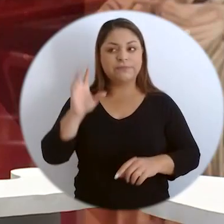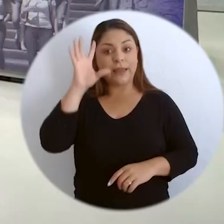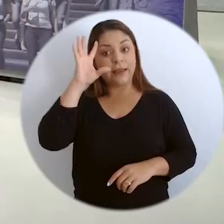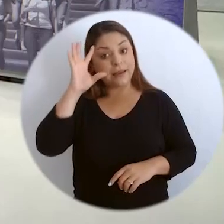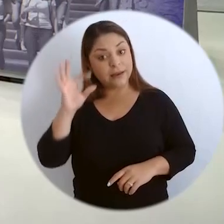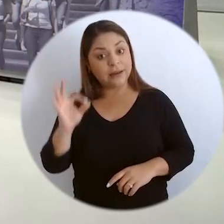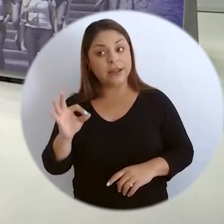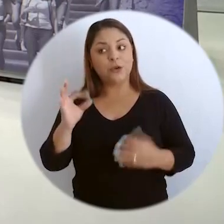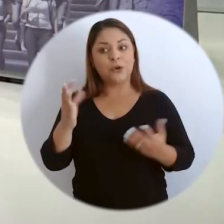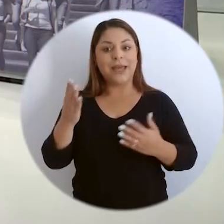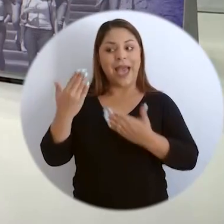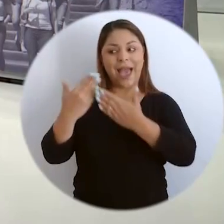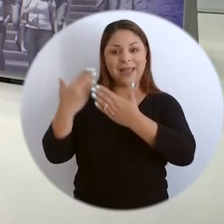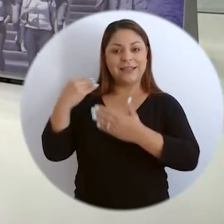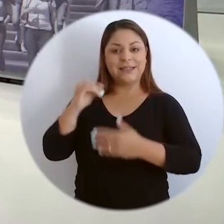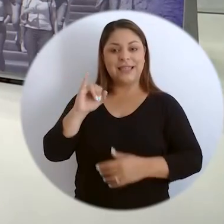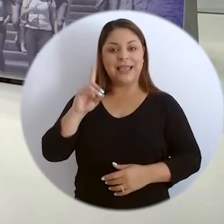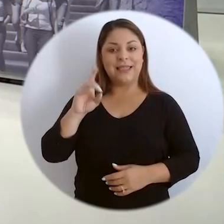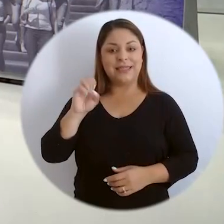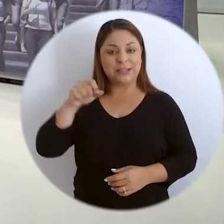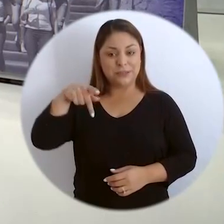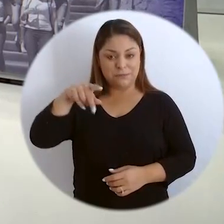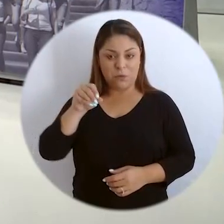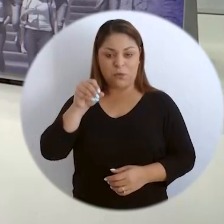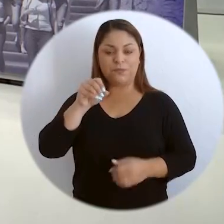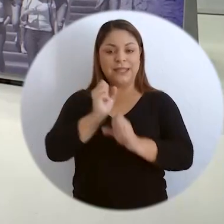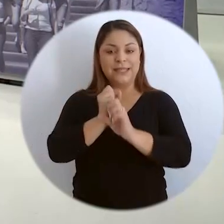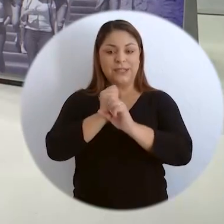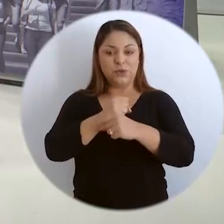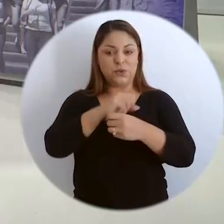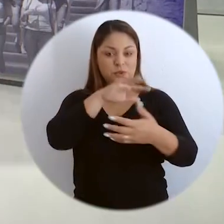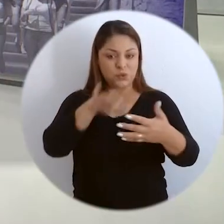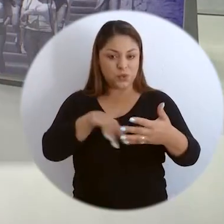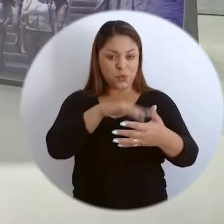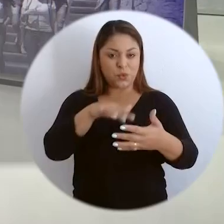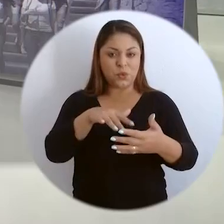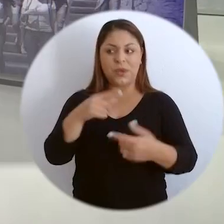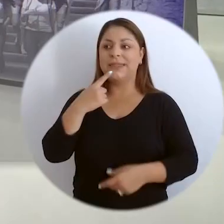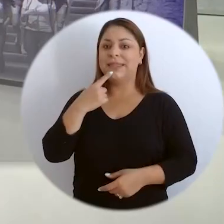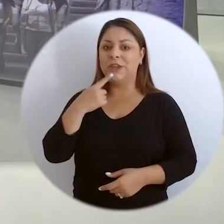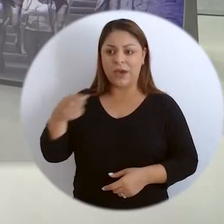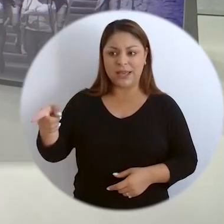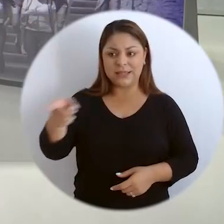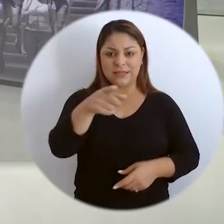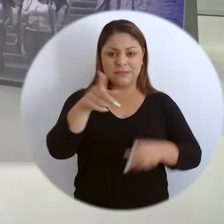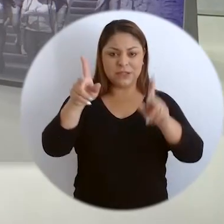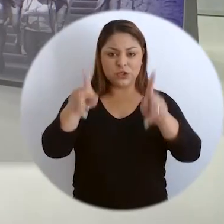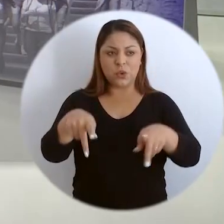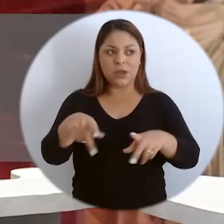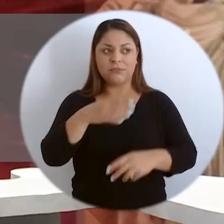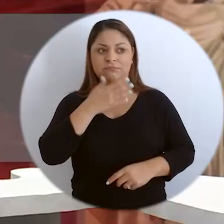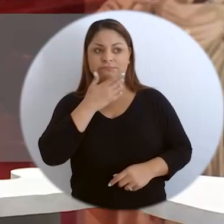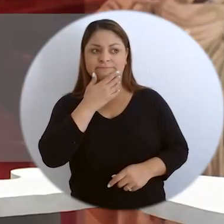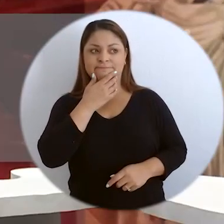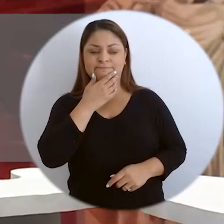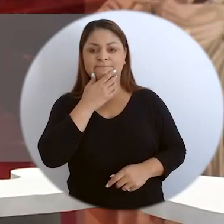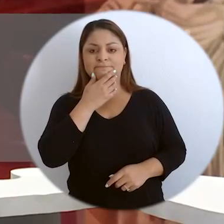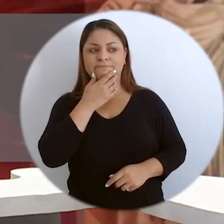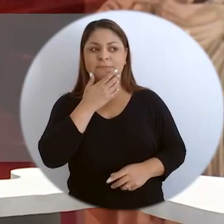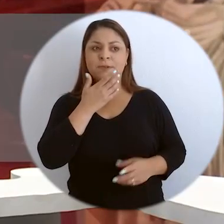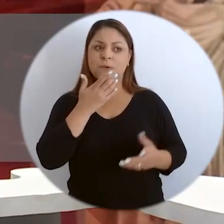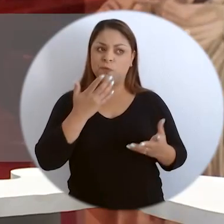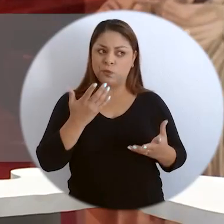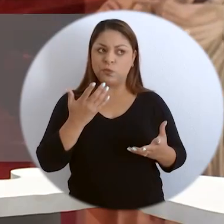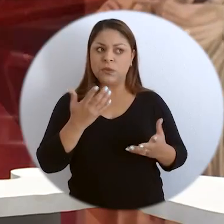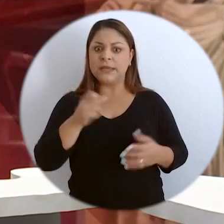No obstante, al inicio de la administración, pues muchas personas estaban de acuerdo con que este país